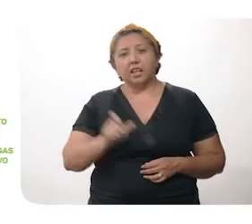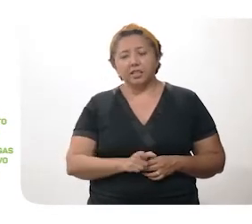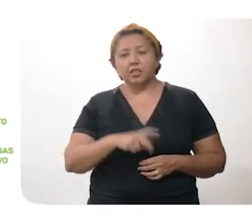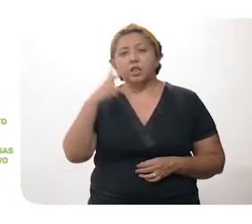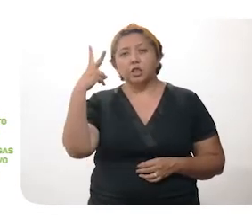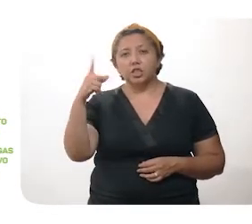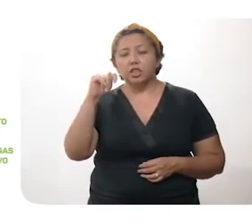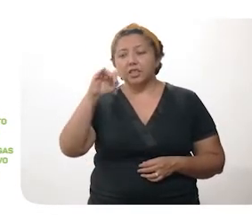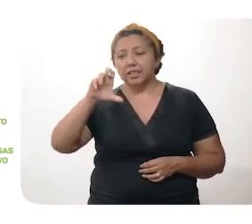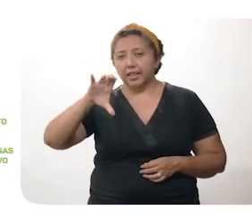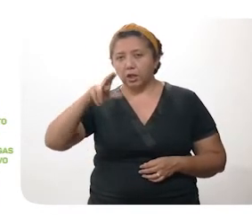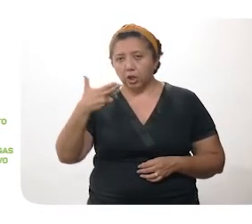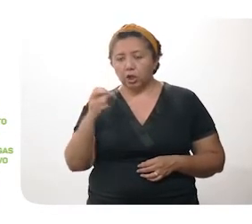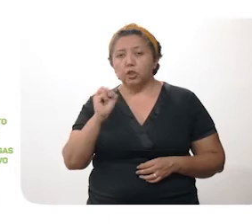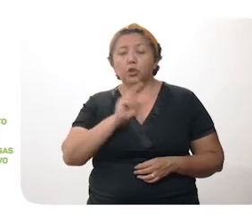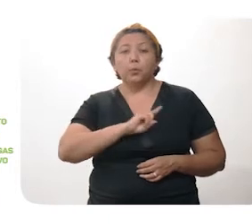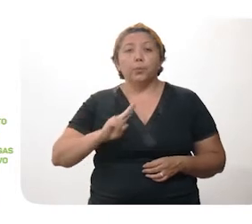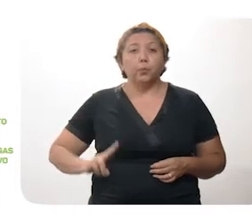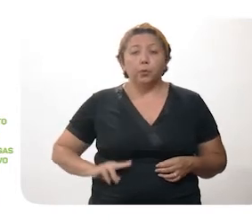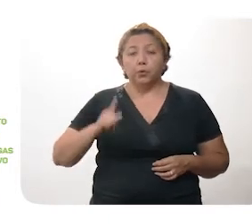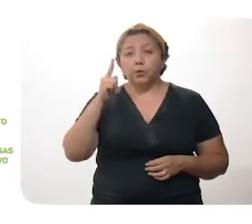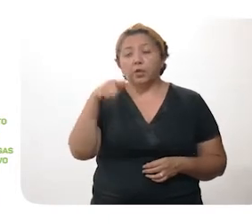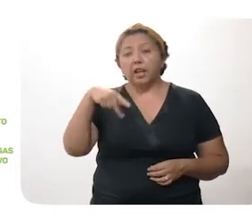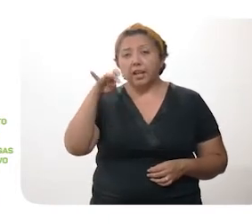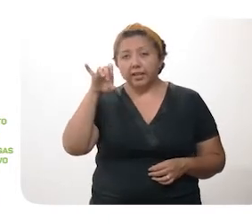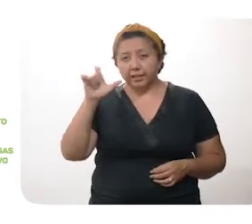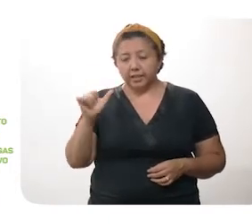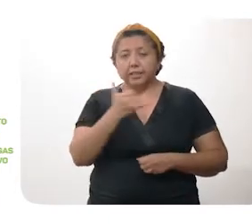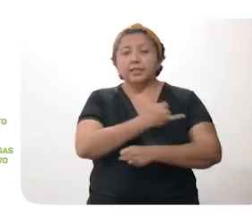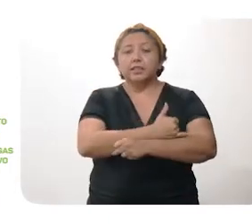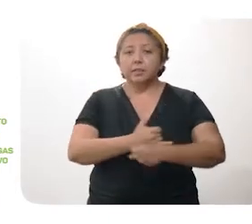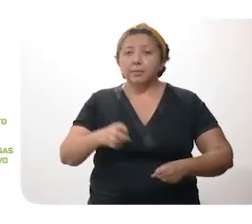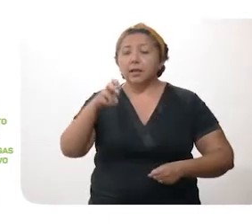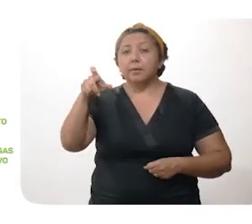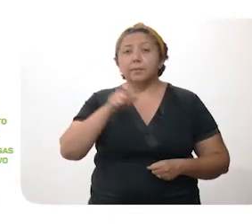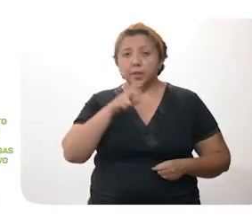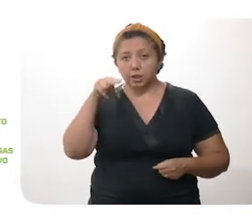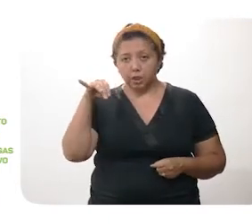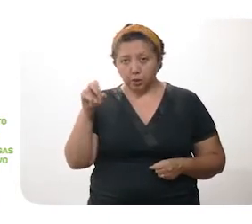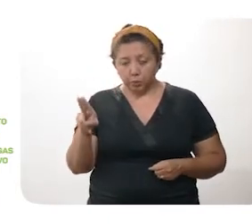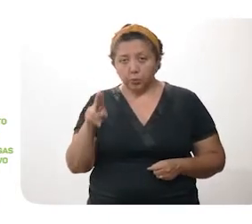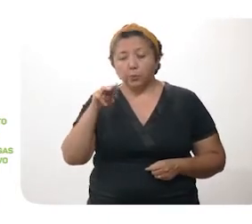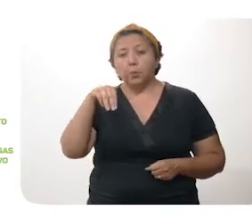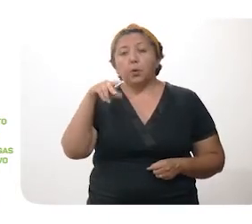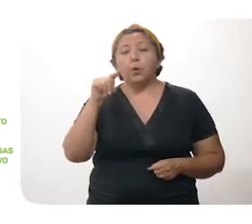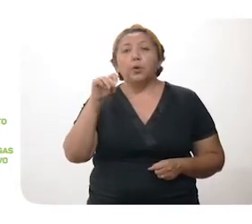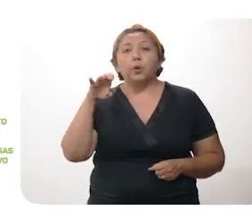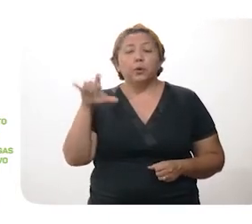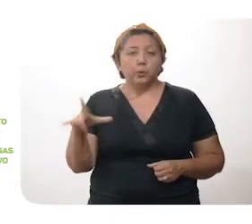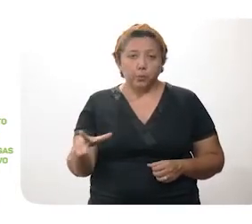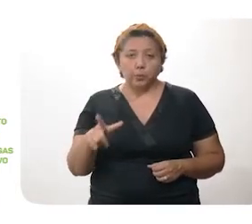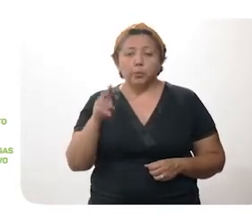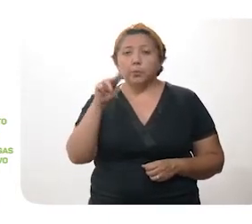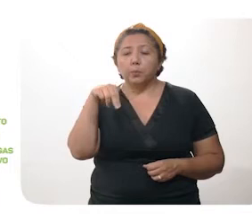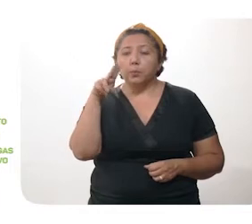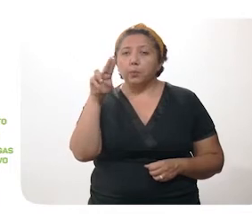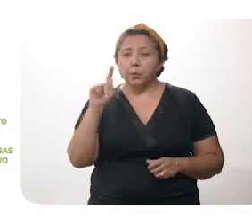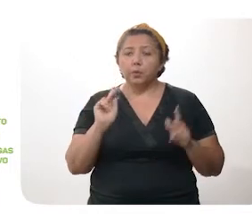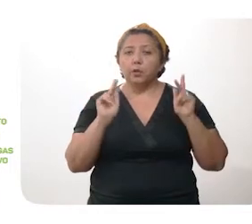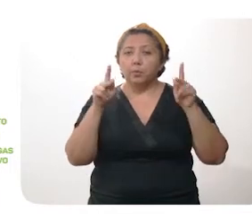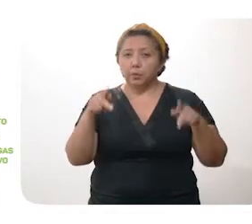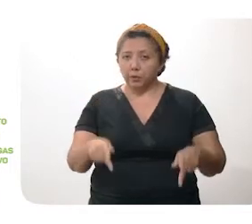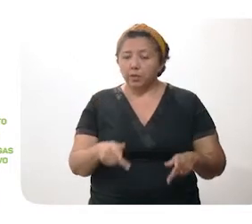en Tecó y en Umam, 1 en Aquil, Izamal, Maxcanú, Motul, Muna, Opichem, Progreso,